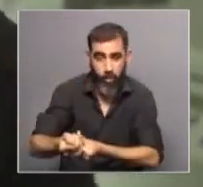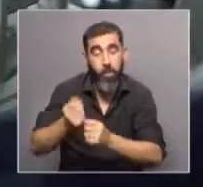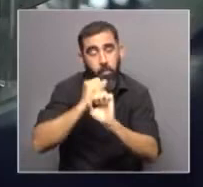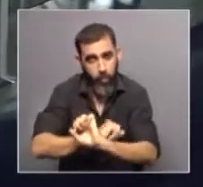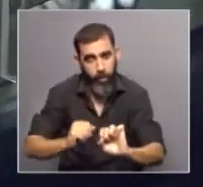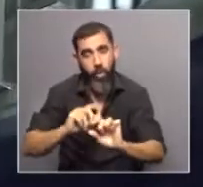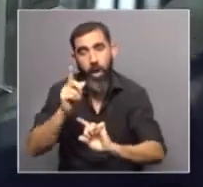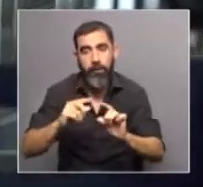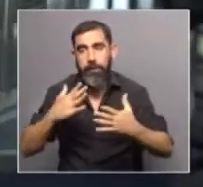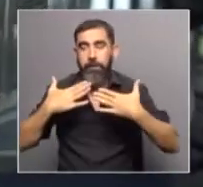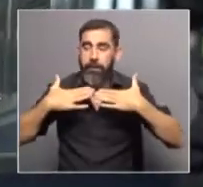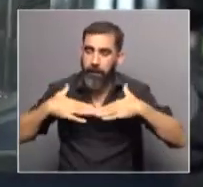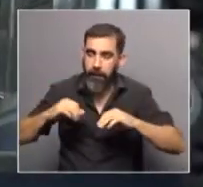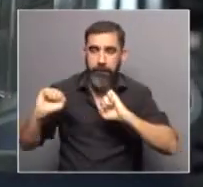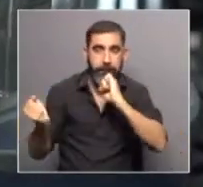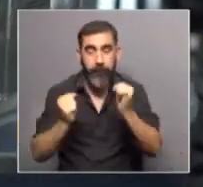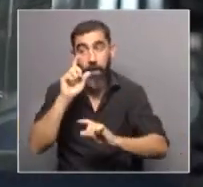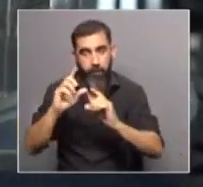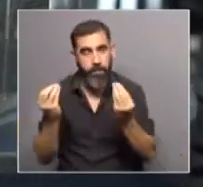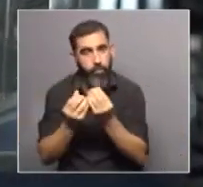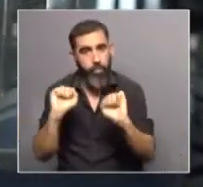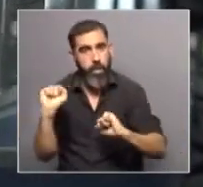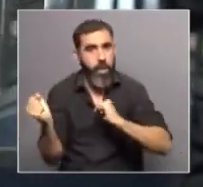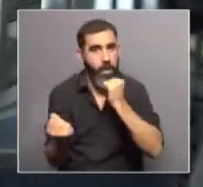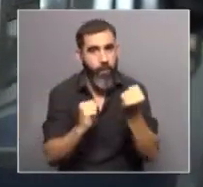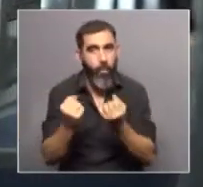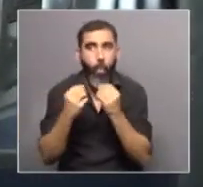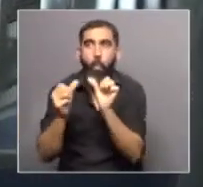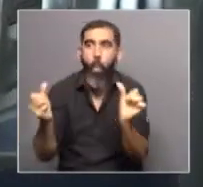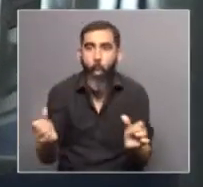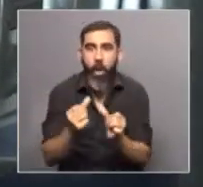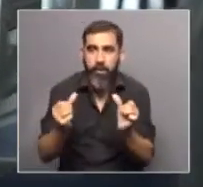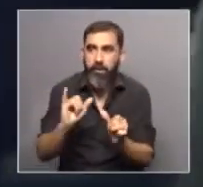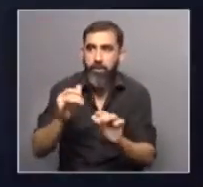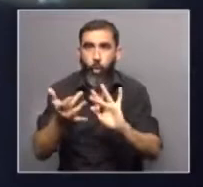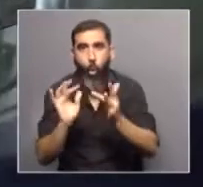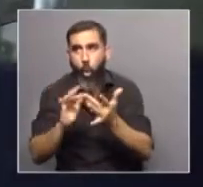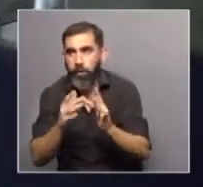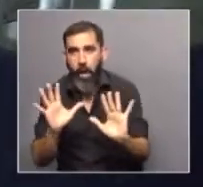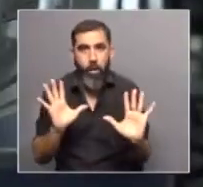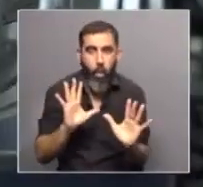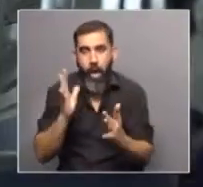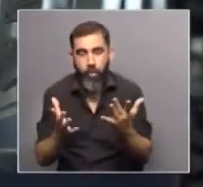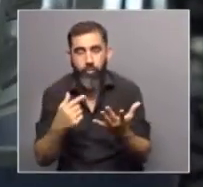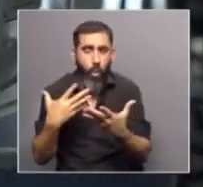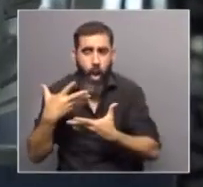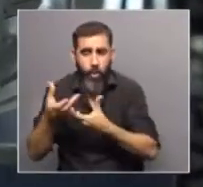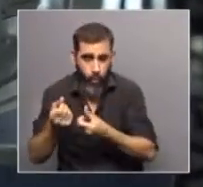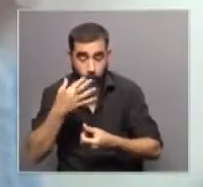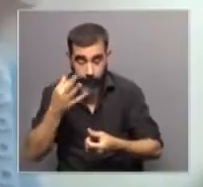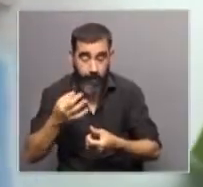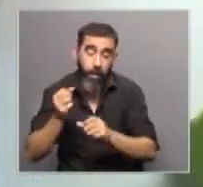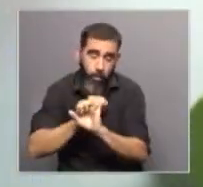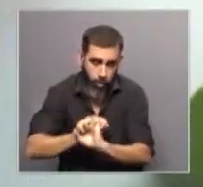como a veces calmar esa ansiedad, que había mucha ansiedad, o cómo moverse, o tuvieron contacto, y bueno, en lo que uno puede ayudar, la verdad